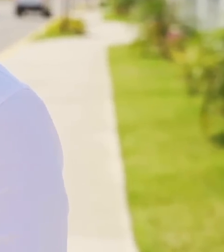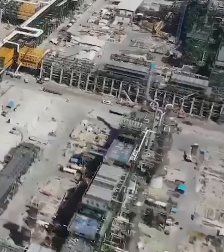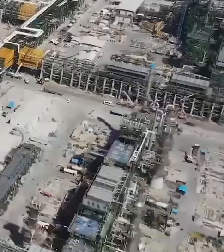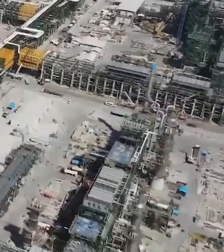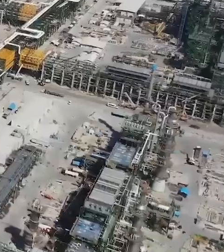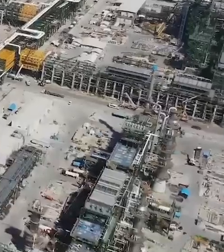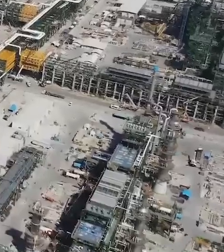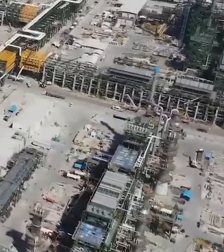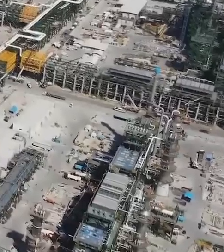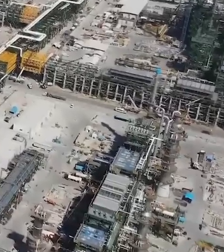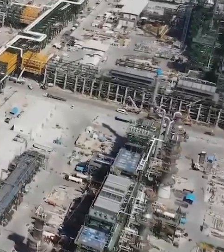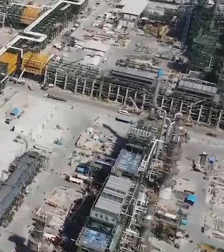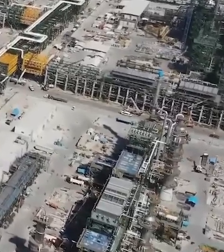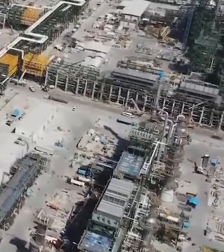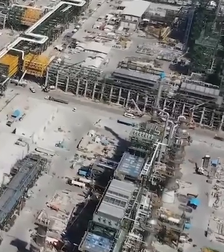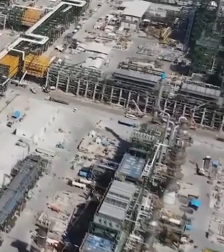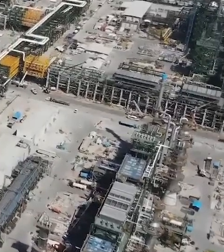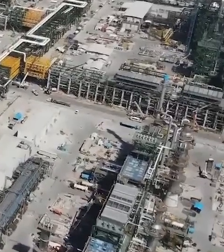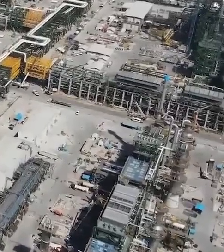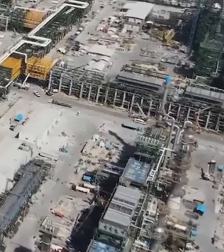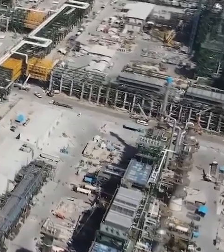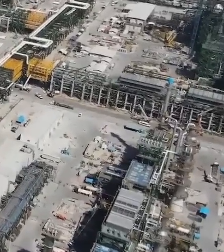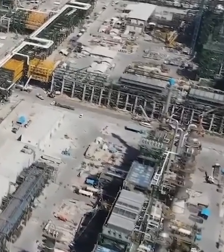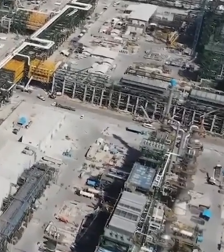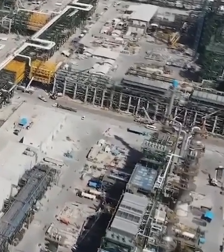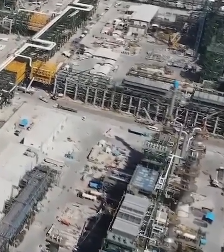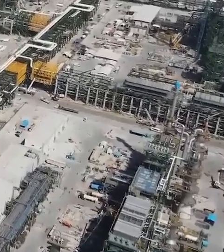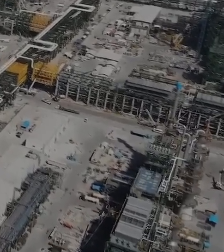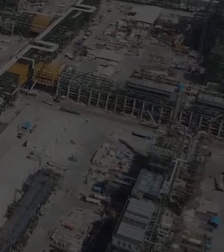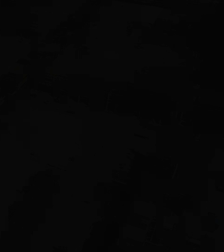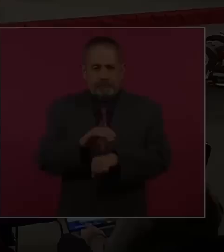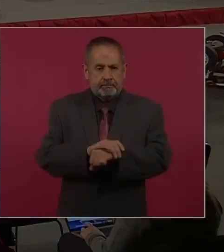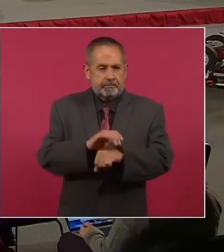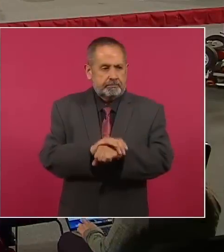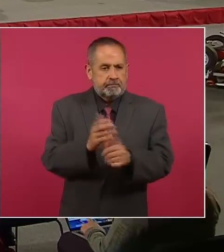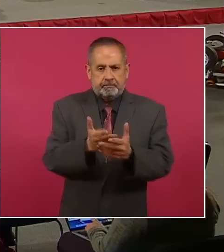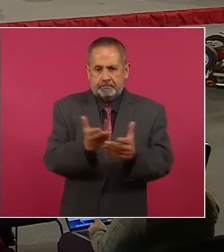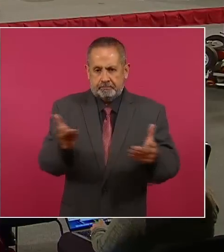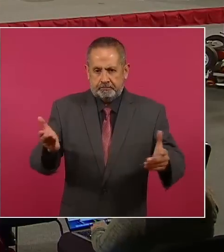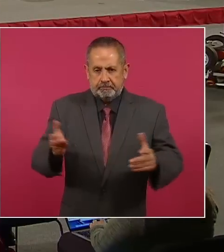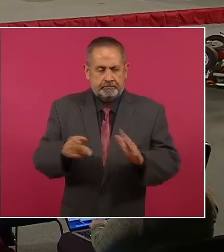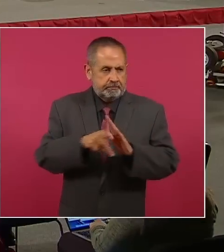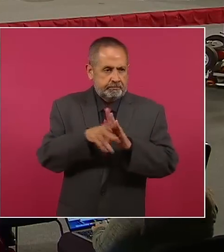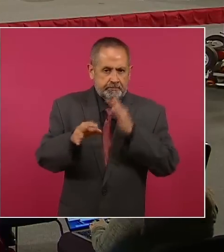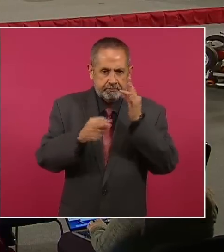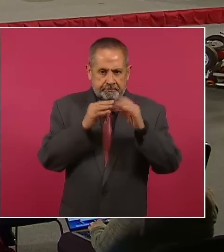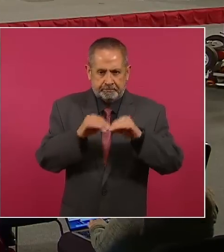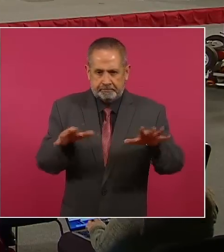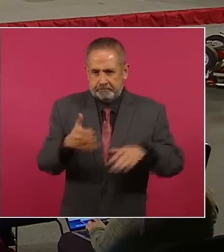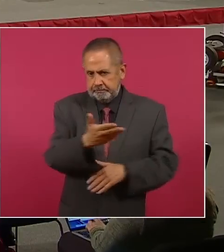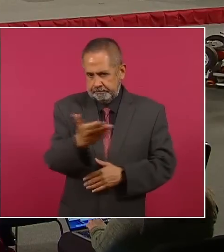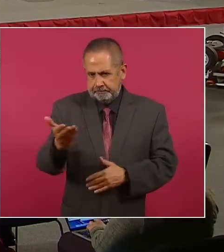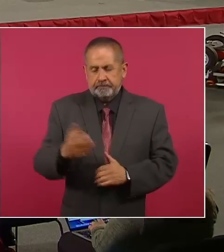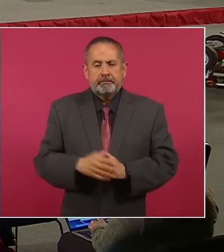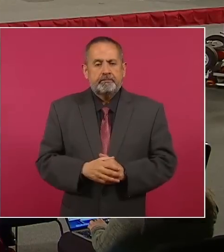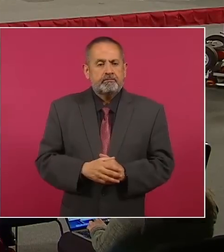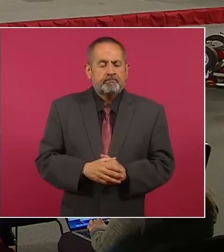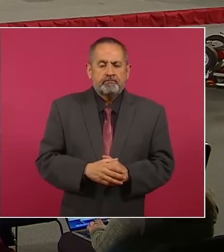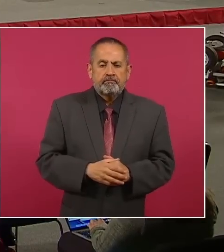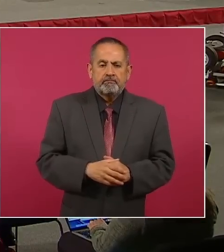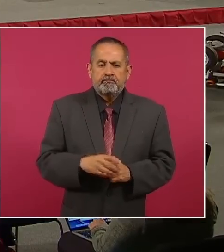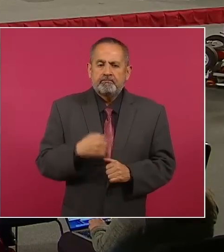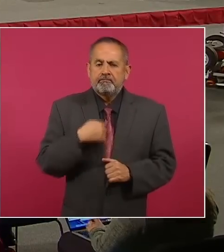panorama de producción de combustibles que contribuya al crecimiento del país. Vamos a presentarles 2